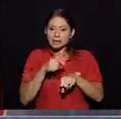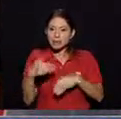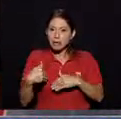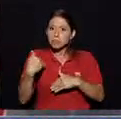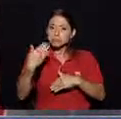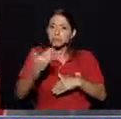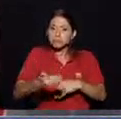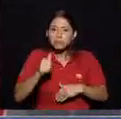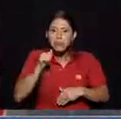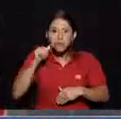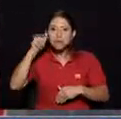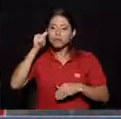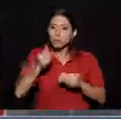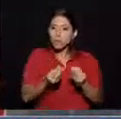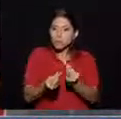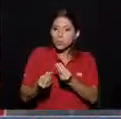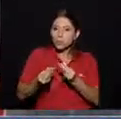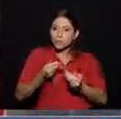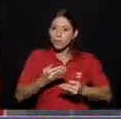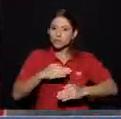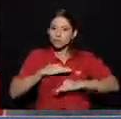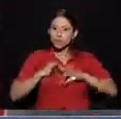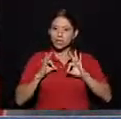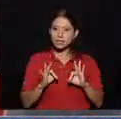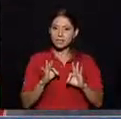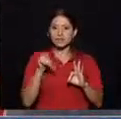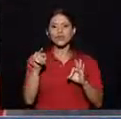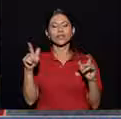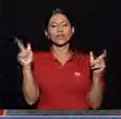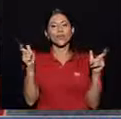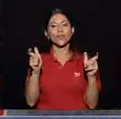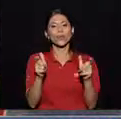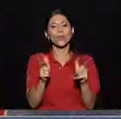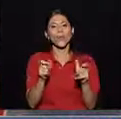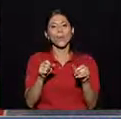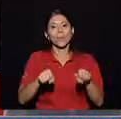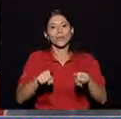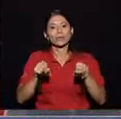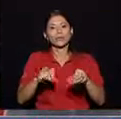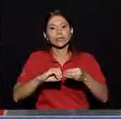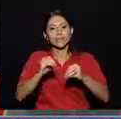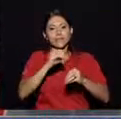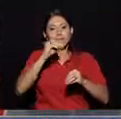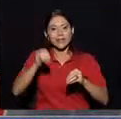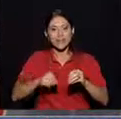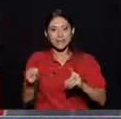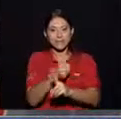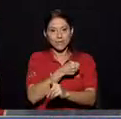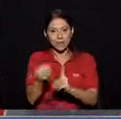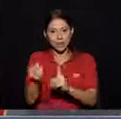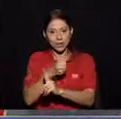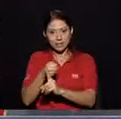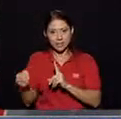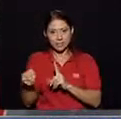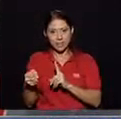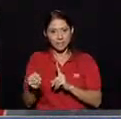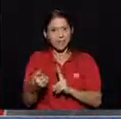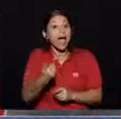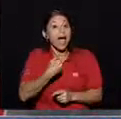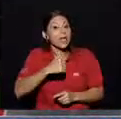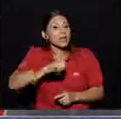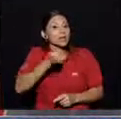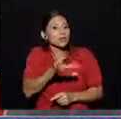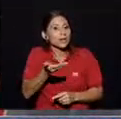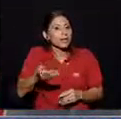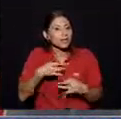elementos interesantes. El niño que sufre violencia, sobre todo en los primeros 1000 días de vida, los primeros 1000 días de vida